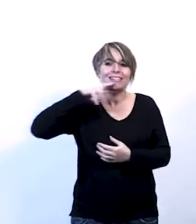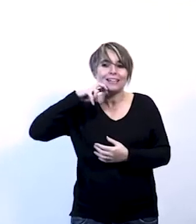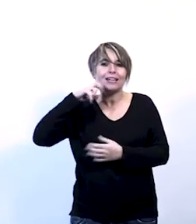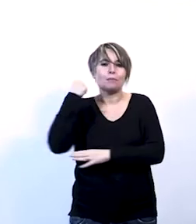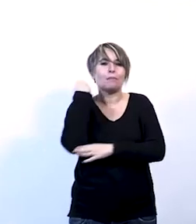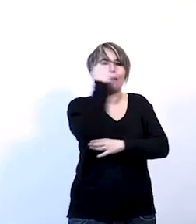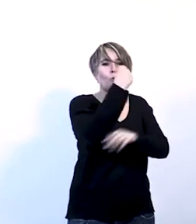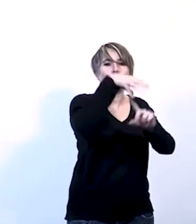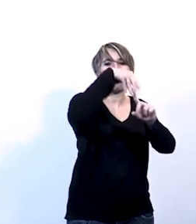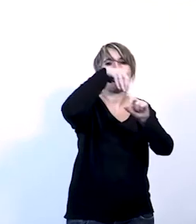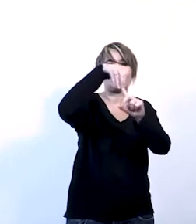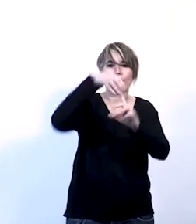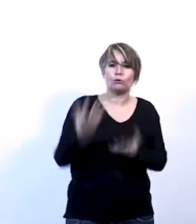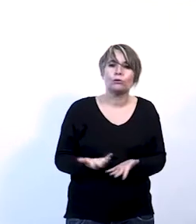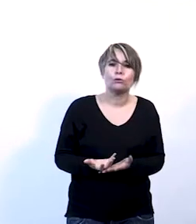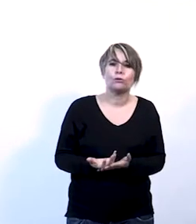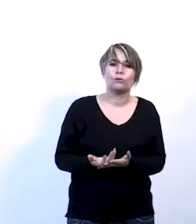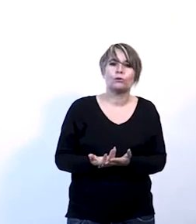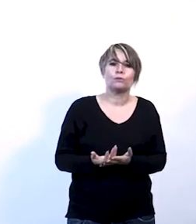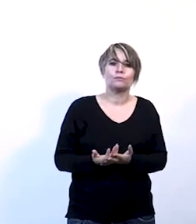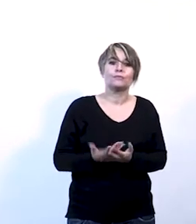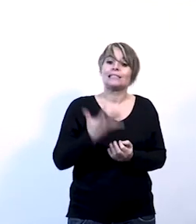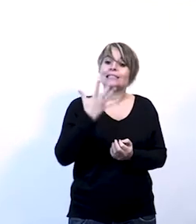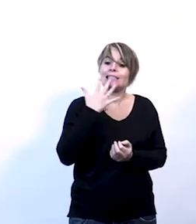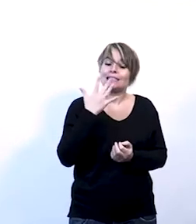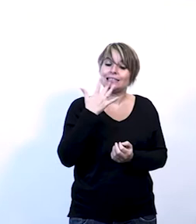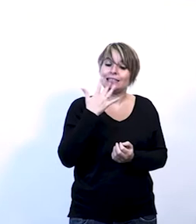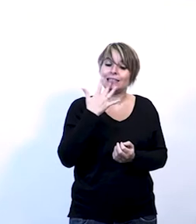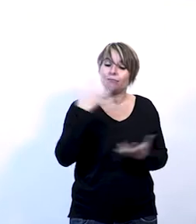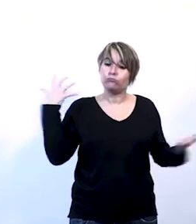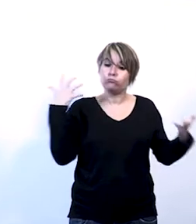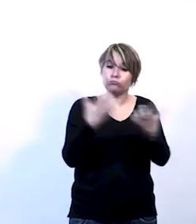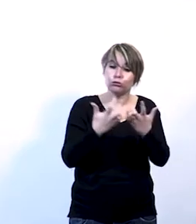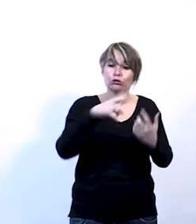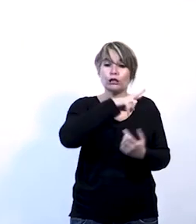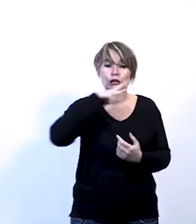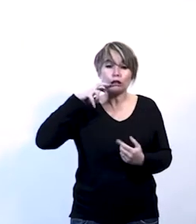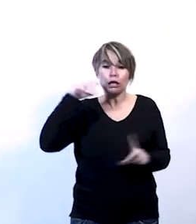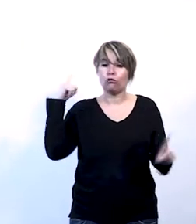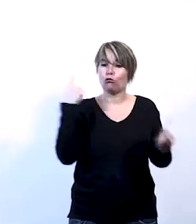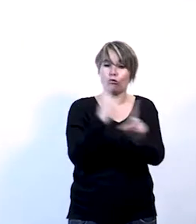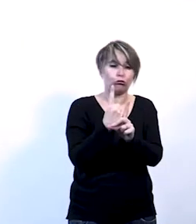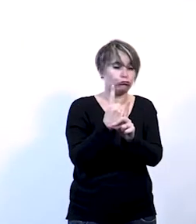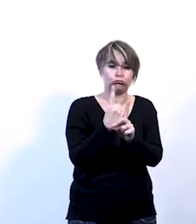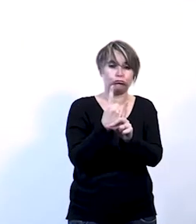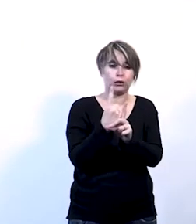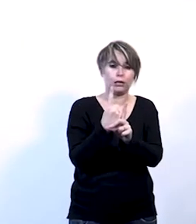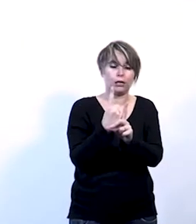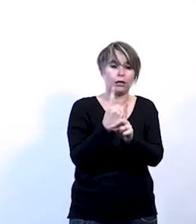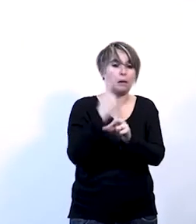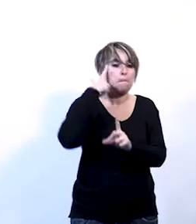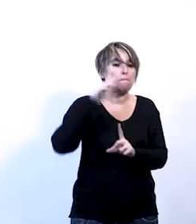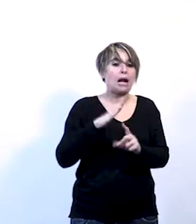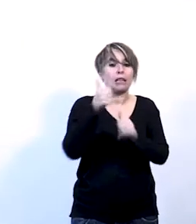patriarcado. Porque cuando más fuerte es el ataque del Estado israelí, probablemente menos importancia o